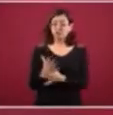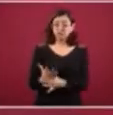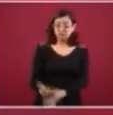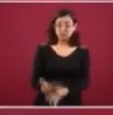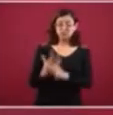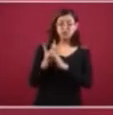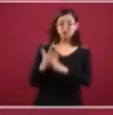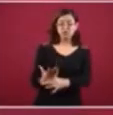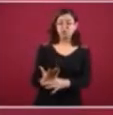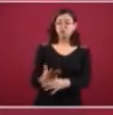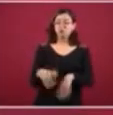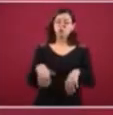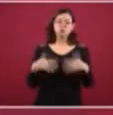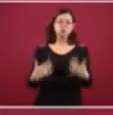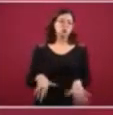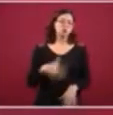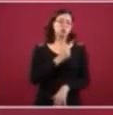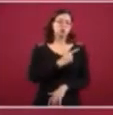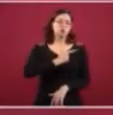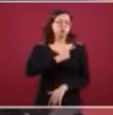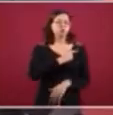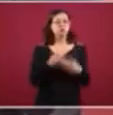su referencia